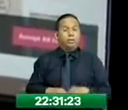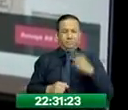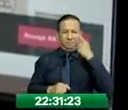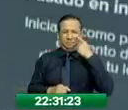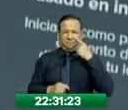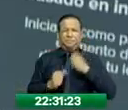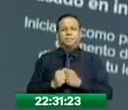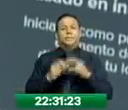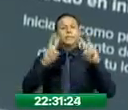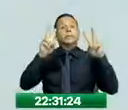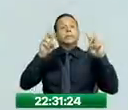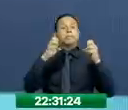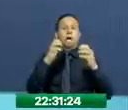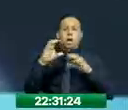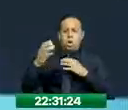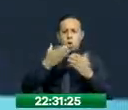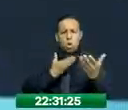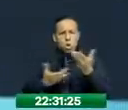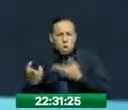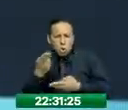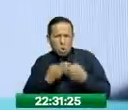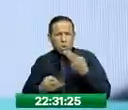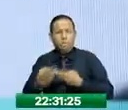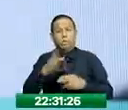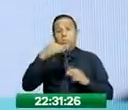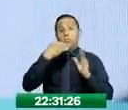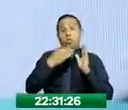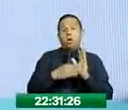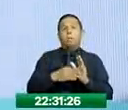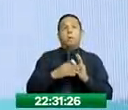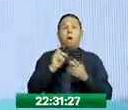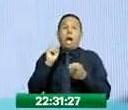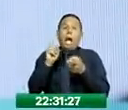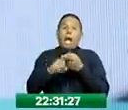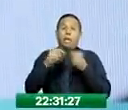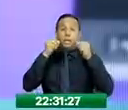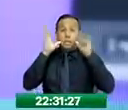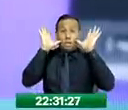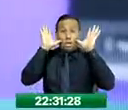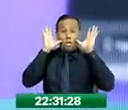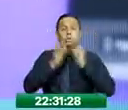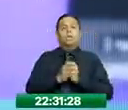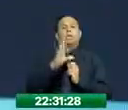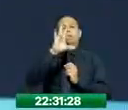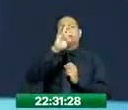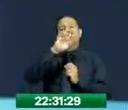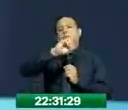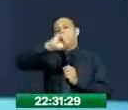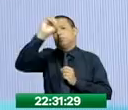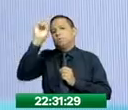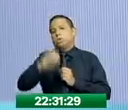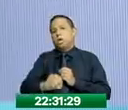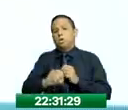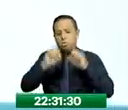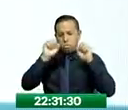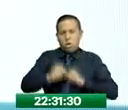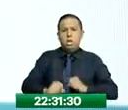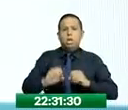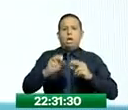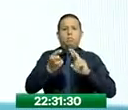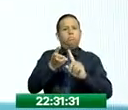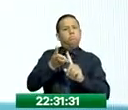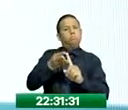campo comercial entre otros hasta fin de año vamos a tener el 70 por ciento de trámites en línea como lo dice el objetivo es